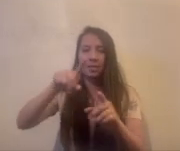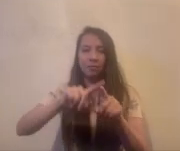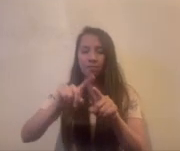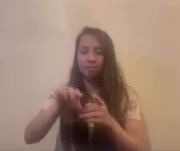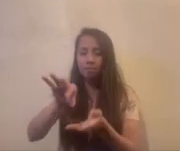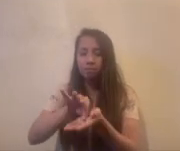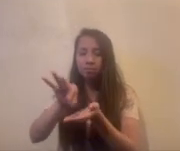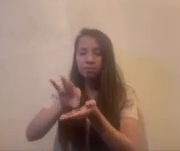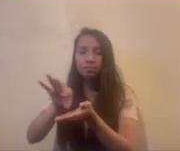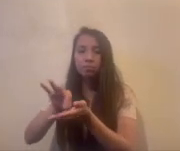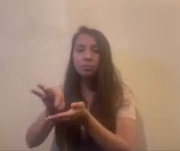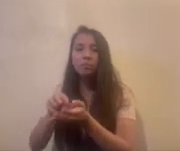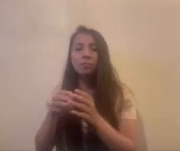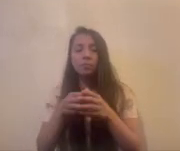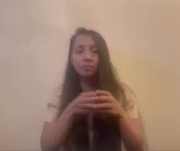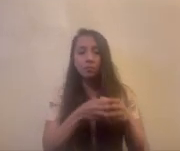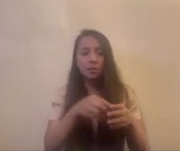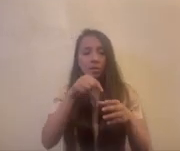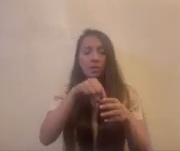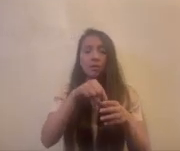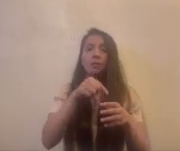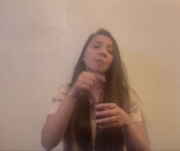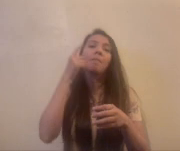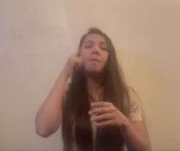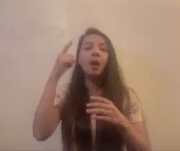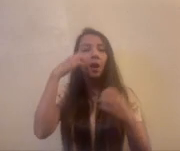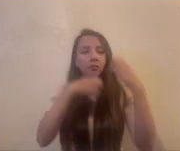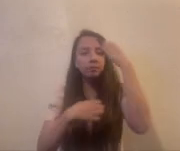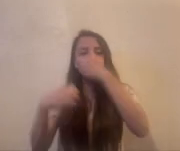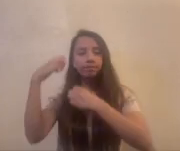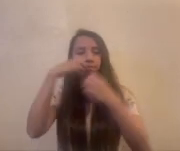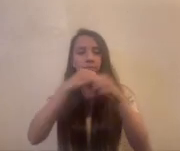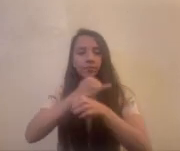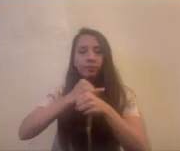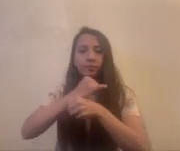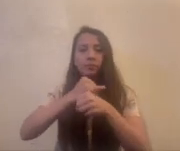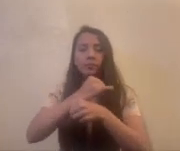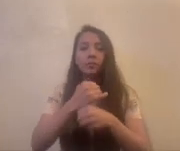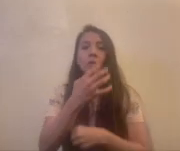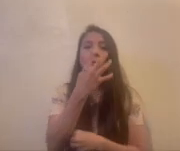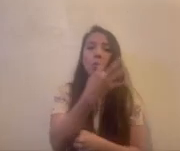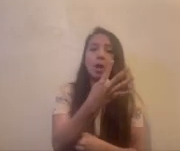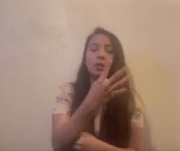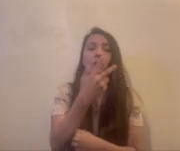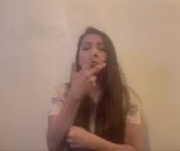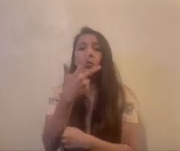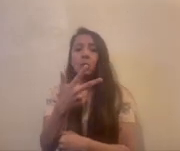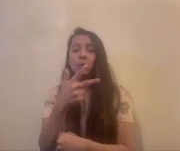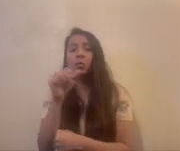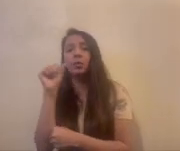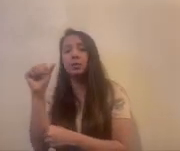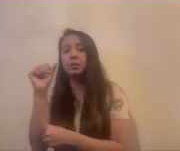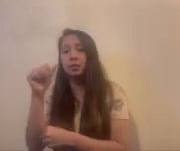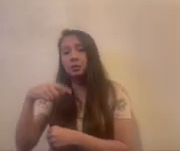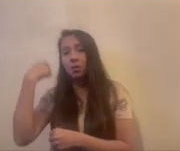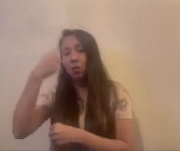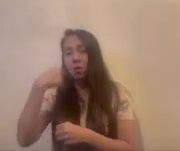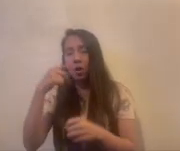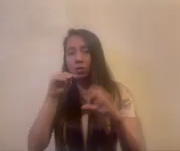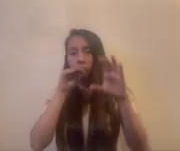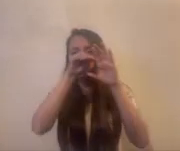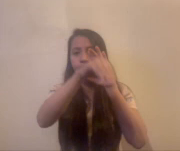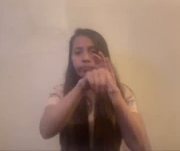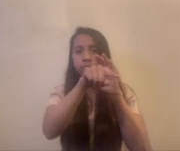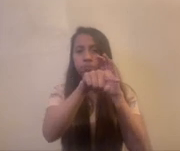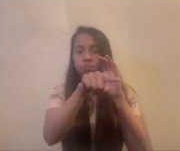de semillas que iban a estar en las condiciones experimentales a 4, 8 y 16 horas de vacío,